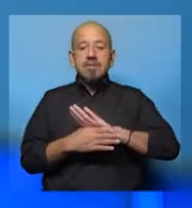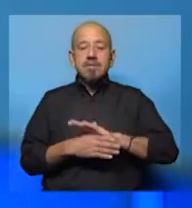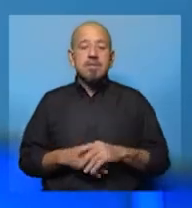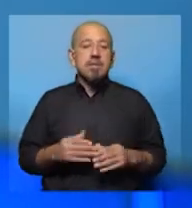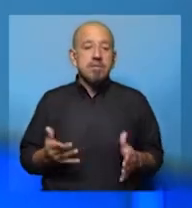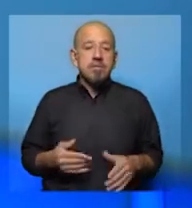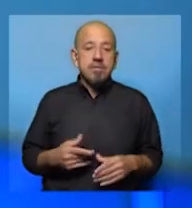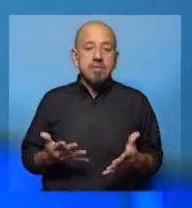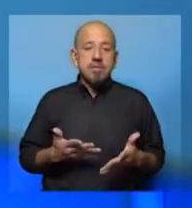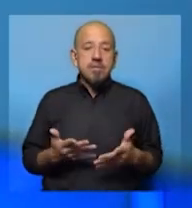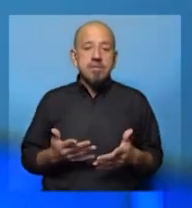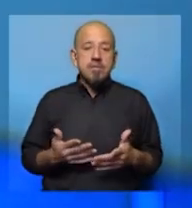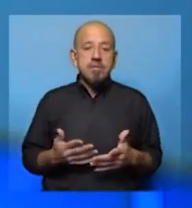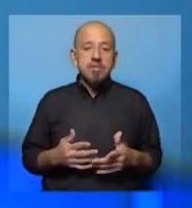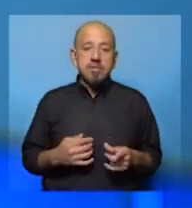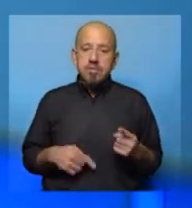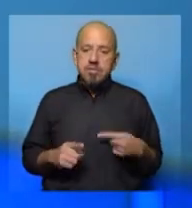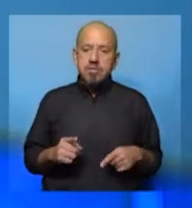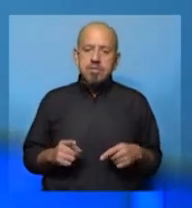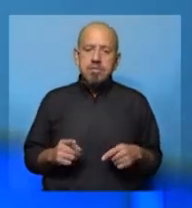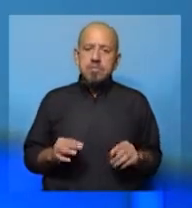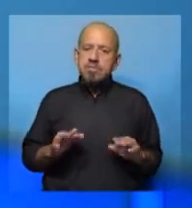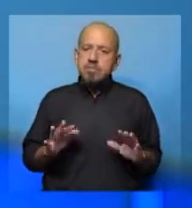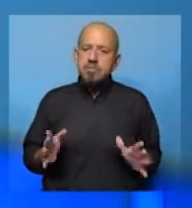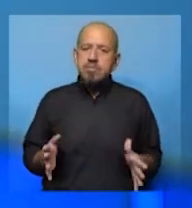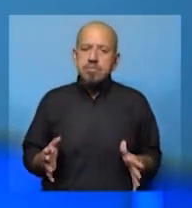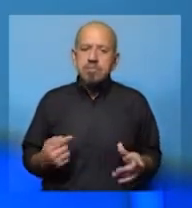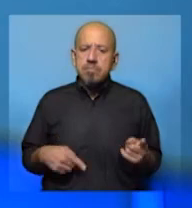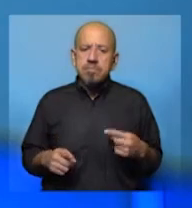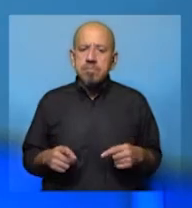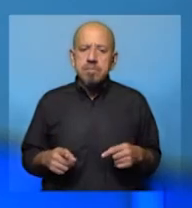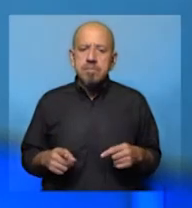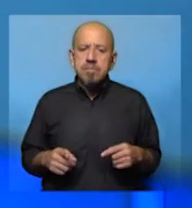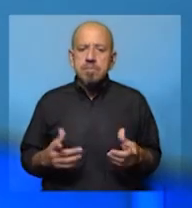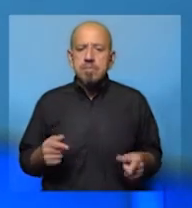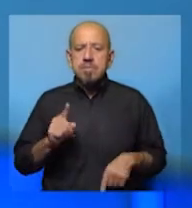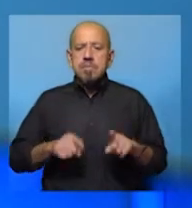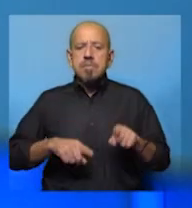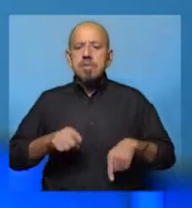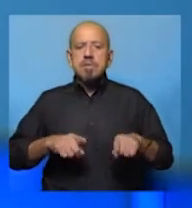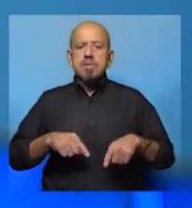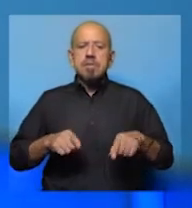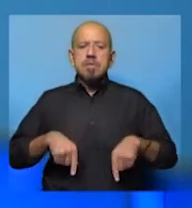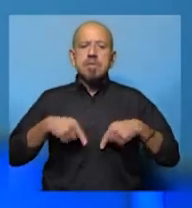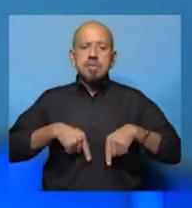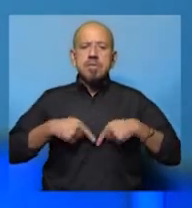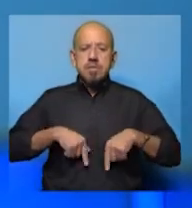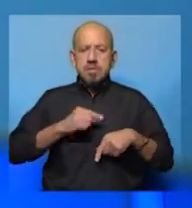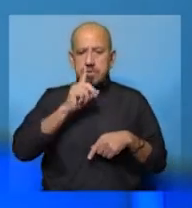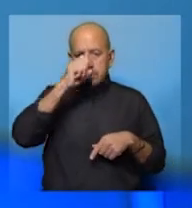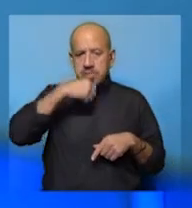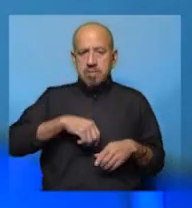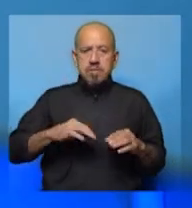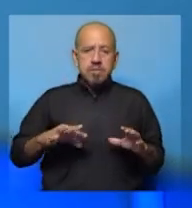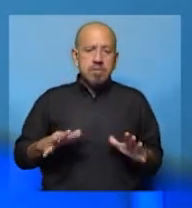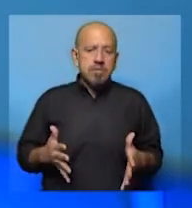peso de encima no Y todo lo contrario yo disfruté mucho la gestión de la intendencia de Montevideo no hay